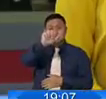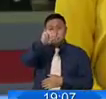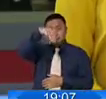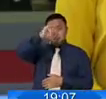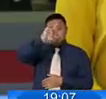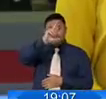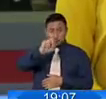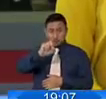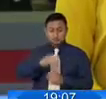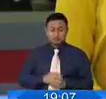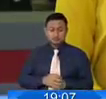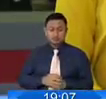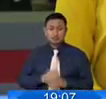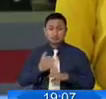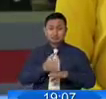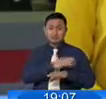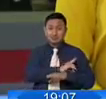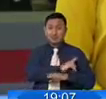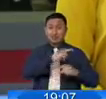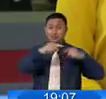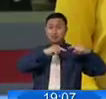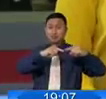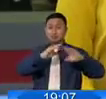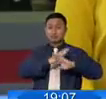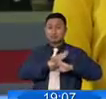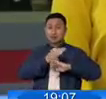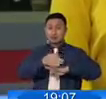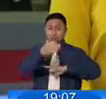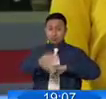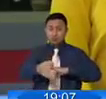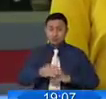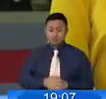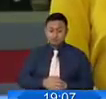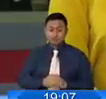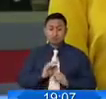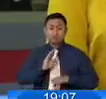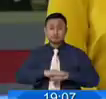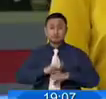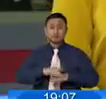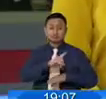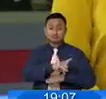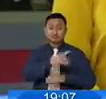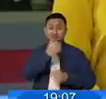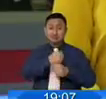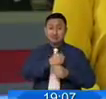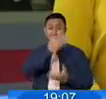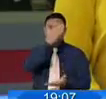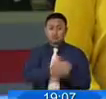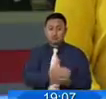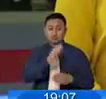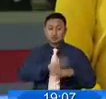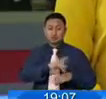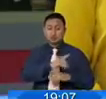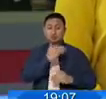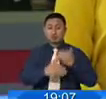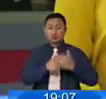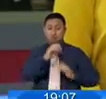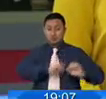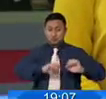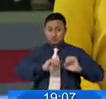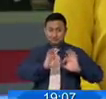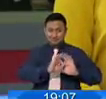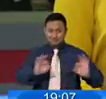Rivadeneira mientras estuvo al frente del organismo. Esto luego de ser cesado en funciones por incumplir con el proceso de